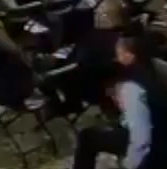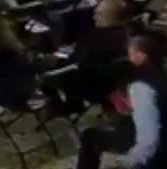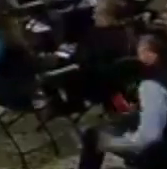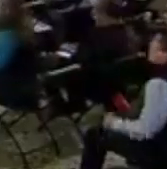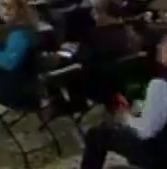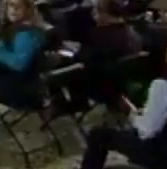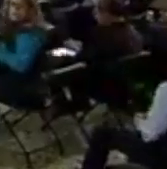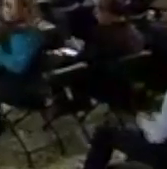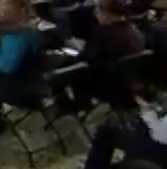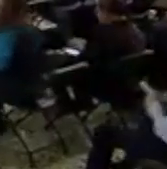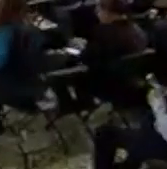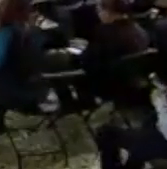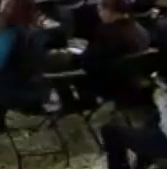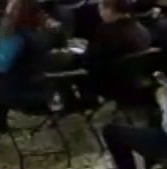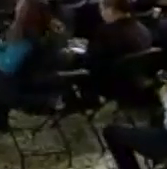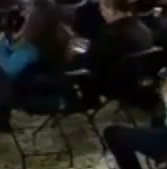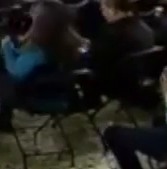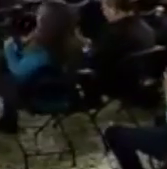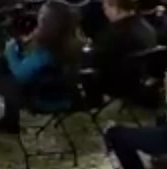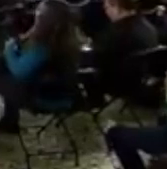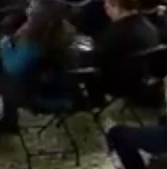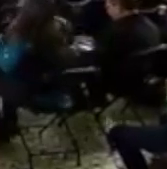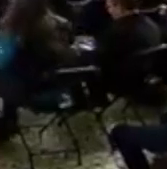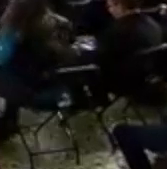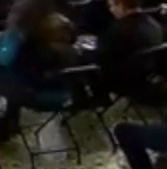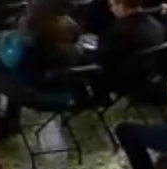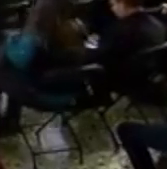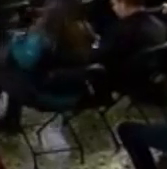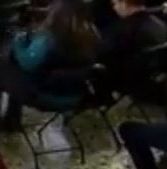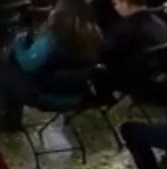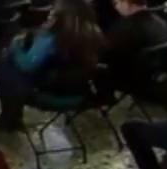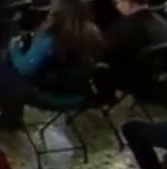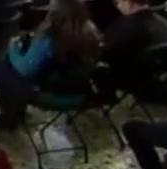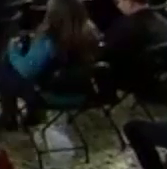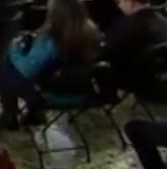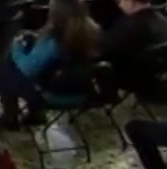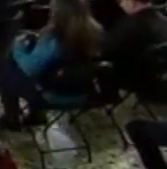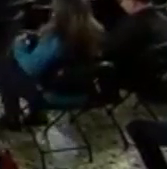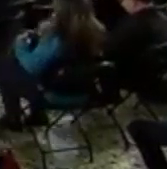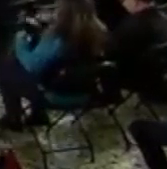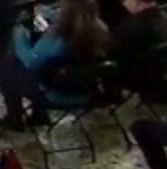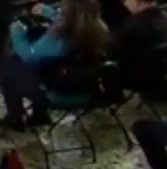en su día, con todo nuestro cariño,